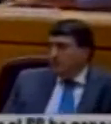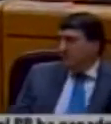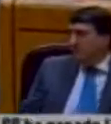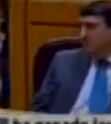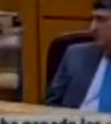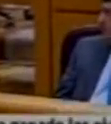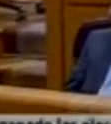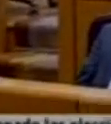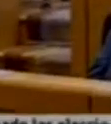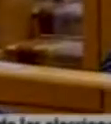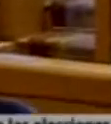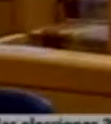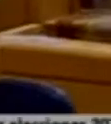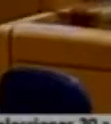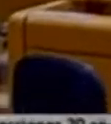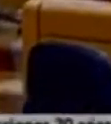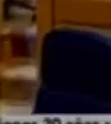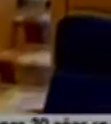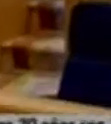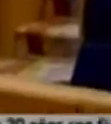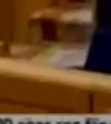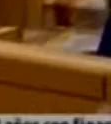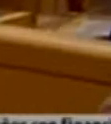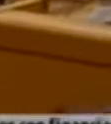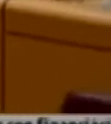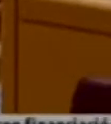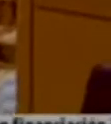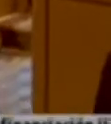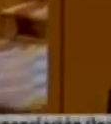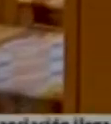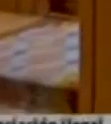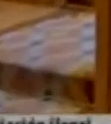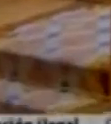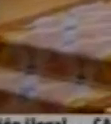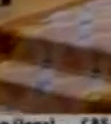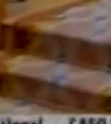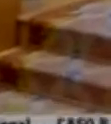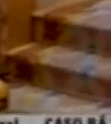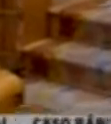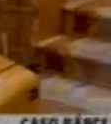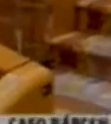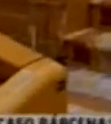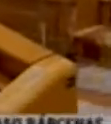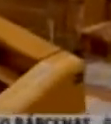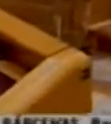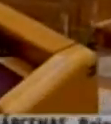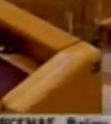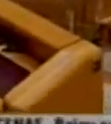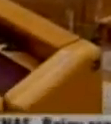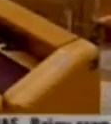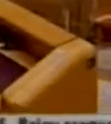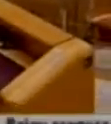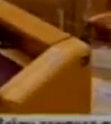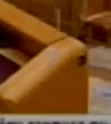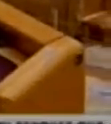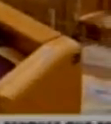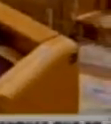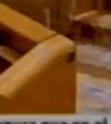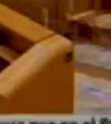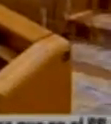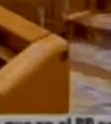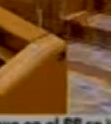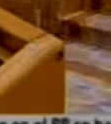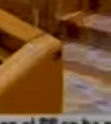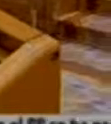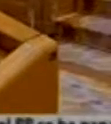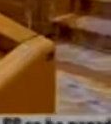del programa electoral. Ha dicho las continuas mentiras y la sombra de financiación ilegal. Lara ha dicho que Rajoy no es creíble y que asuma